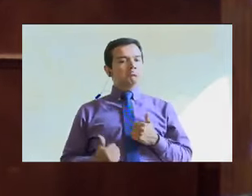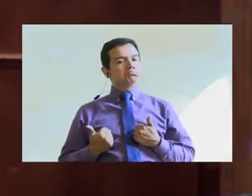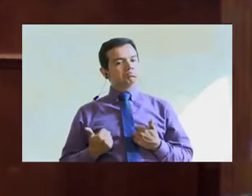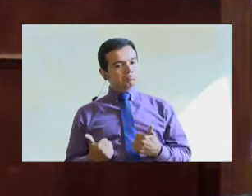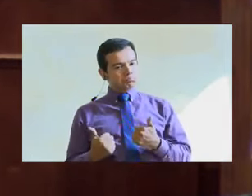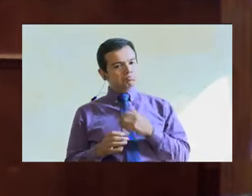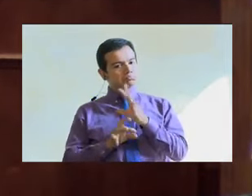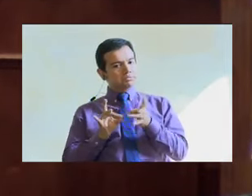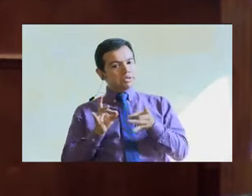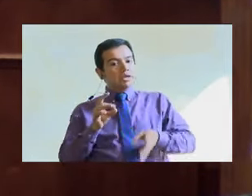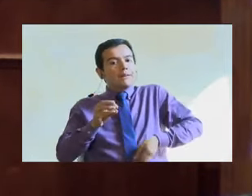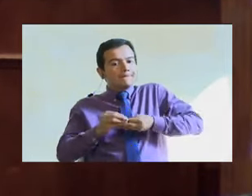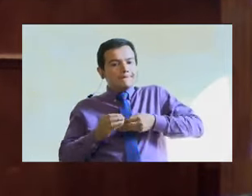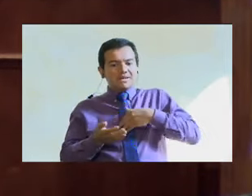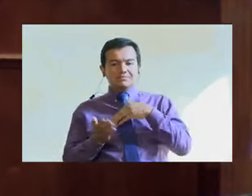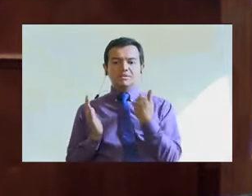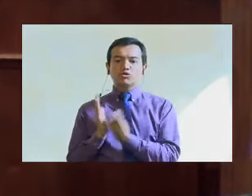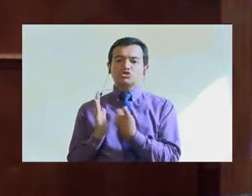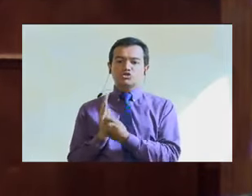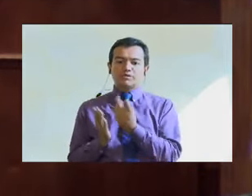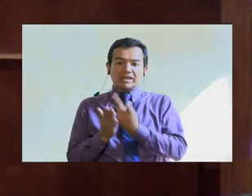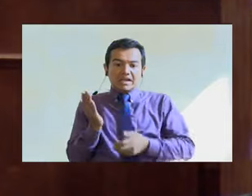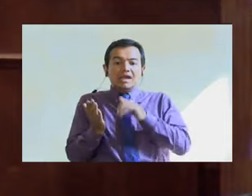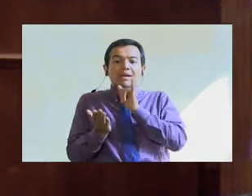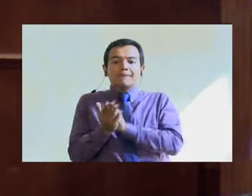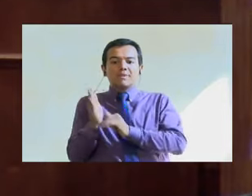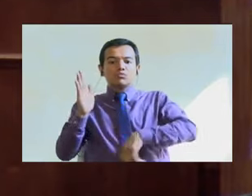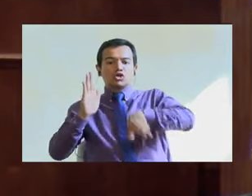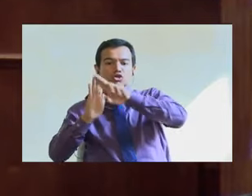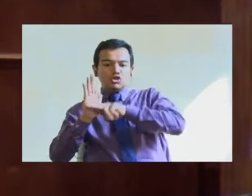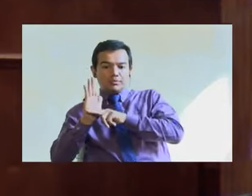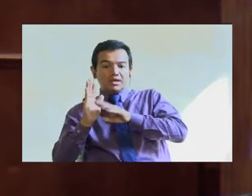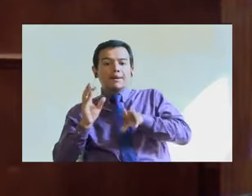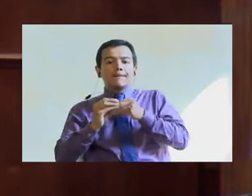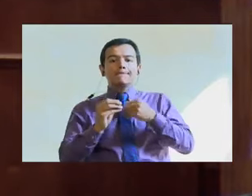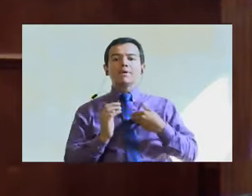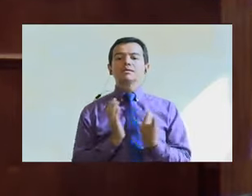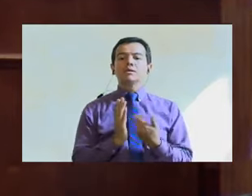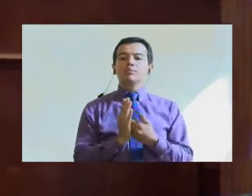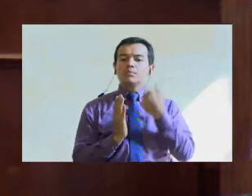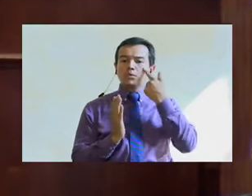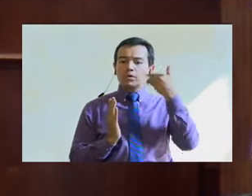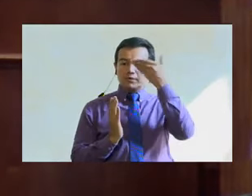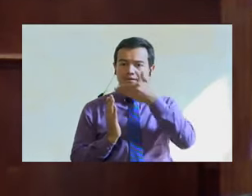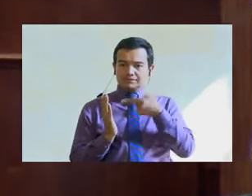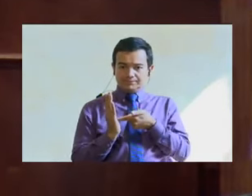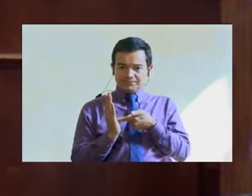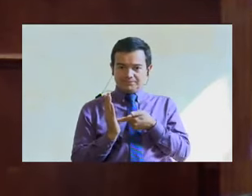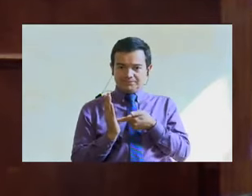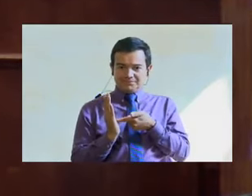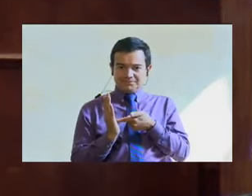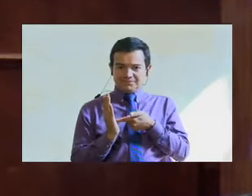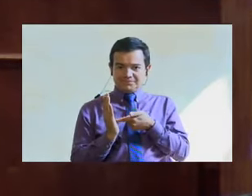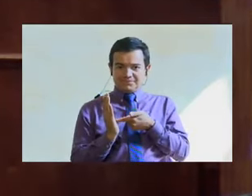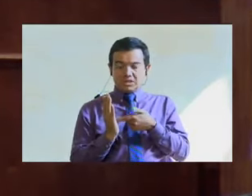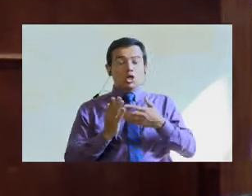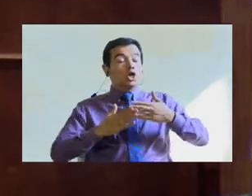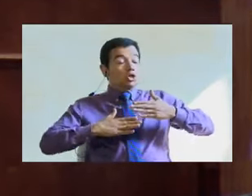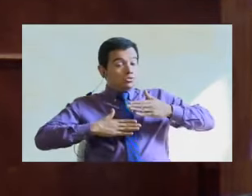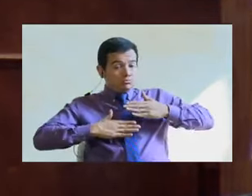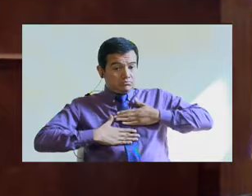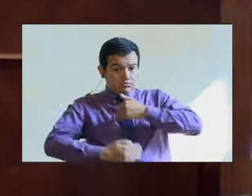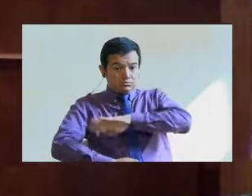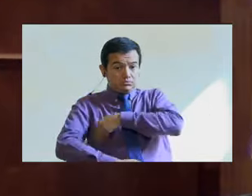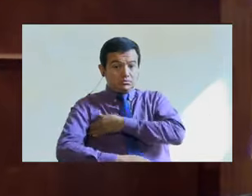tanto tenga el debido soporte en las normas y en las pruebas correctas asumí la